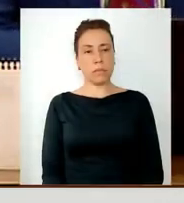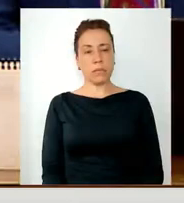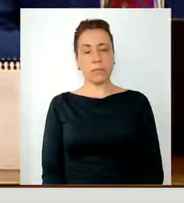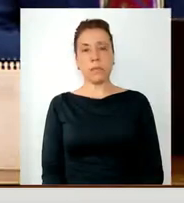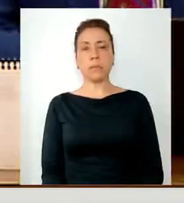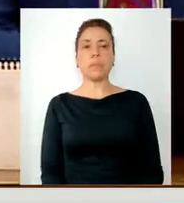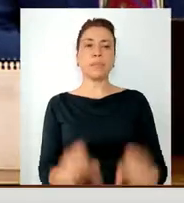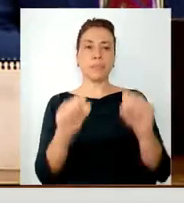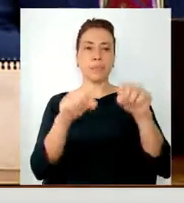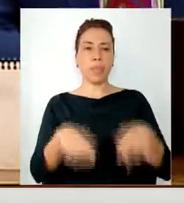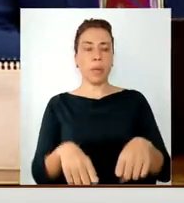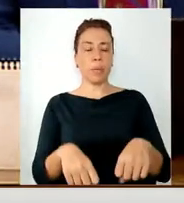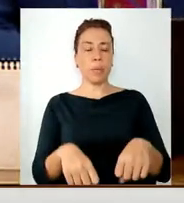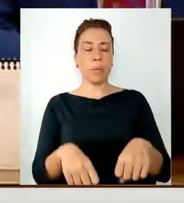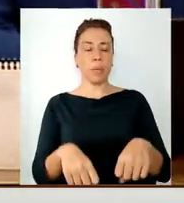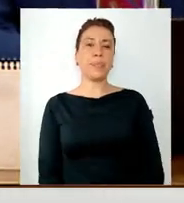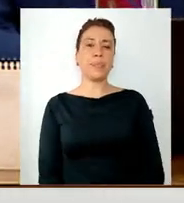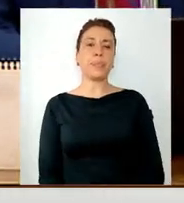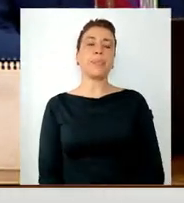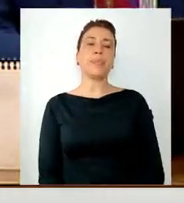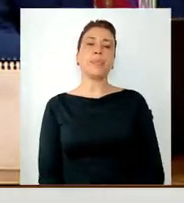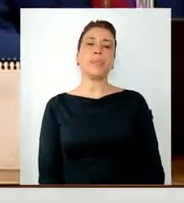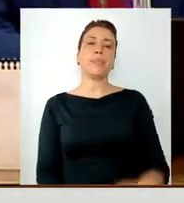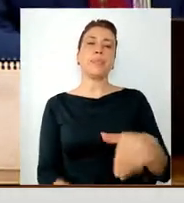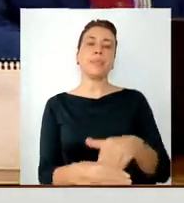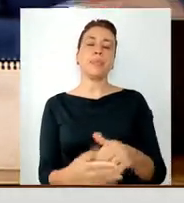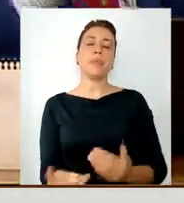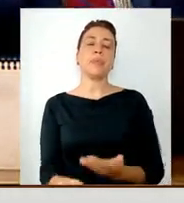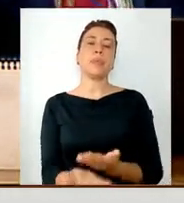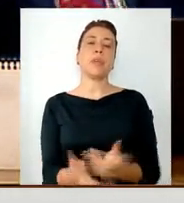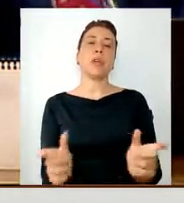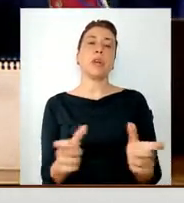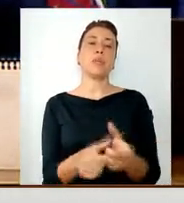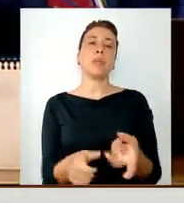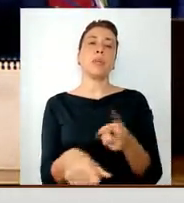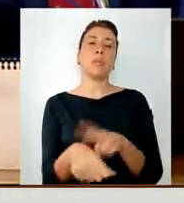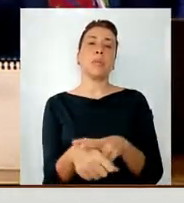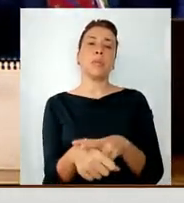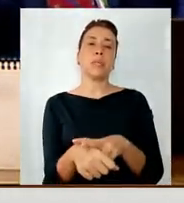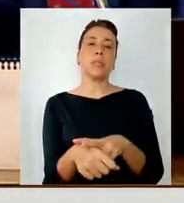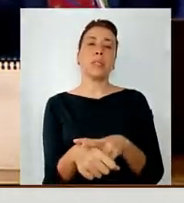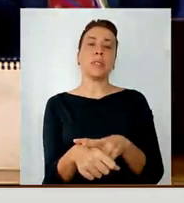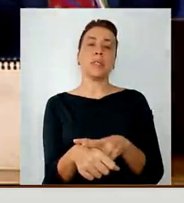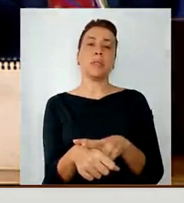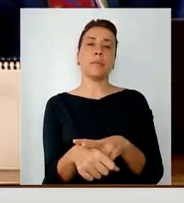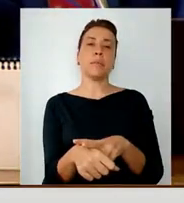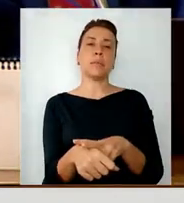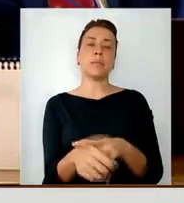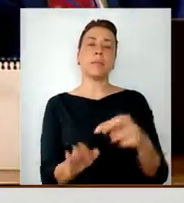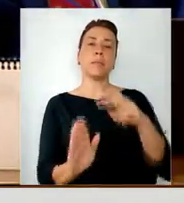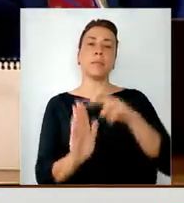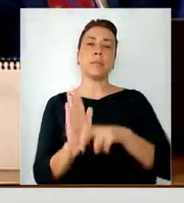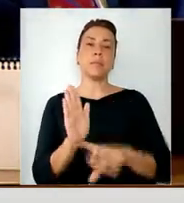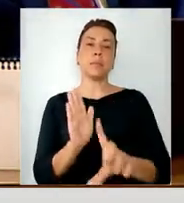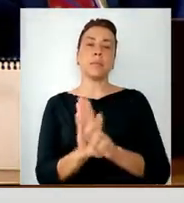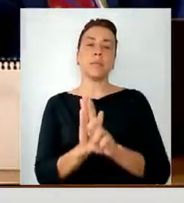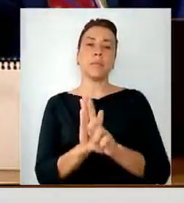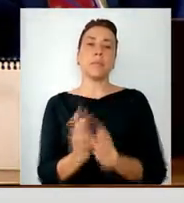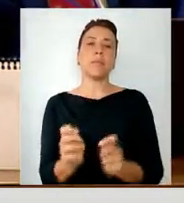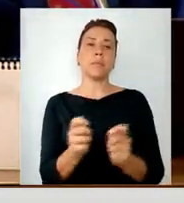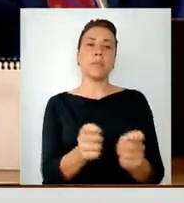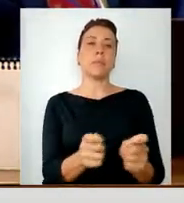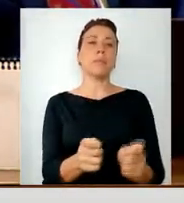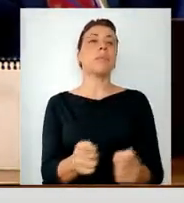en votación la proposición de la comisión mixta recaída en el proyecto de ley originado mensaje que modifica la ley